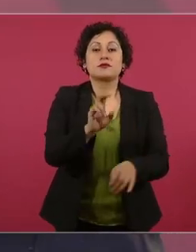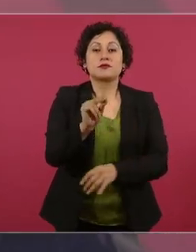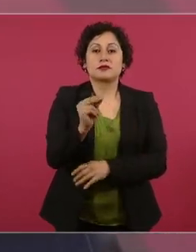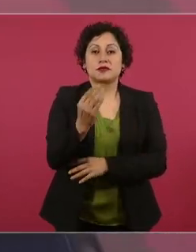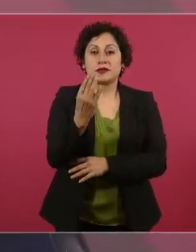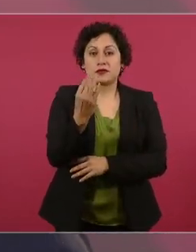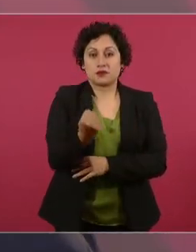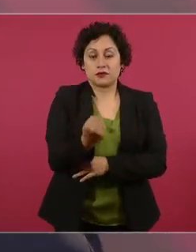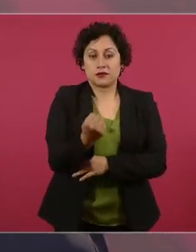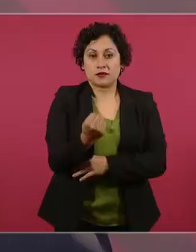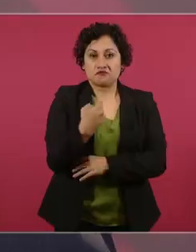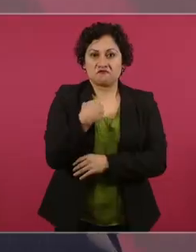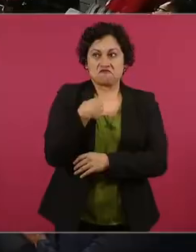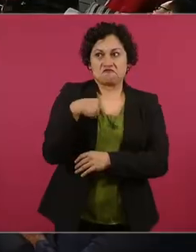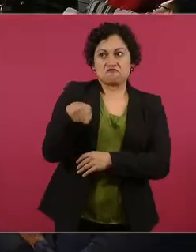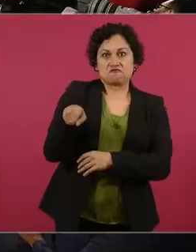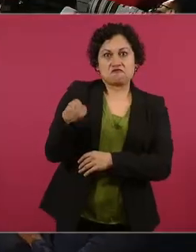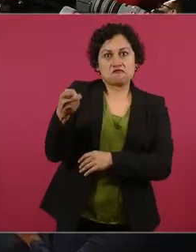1989, y no sabía